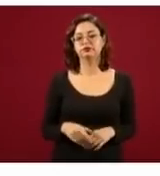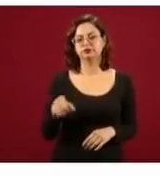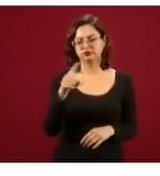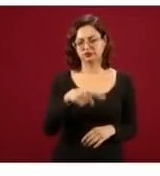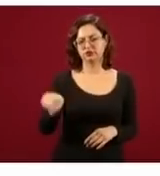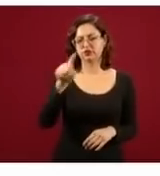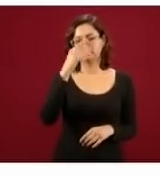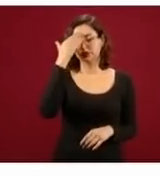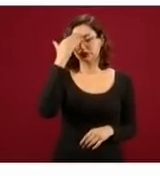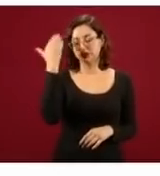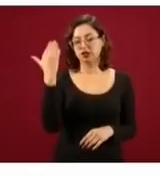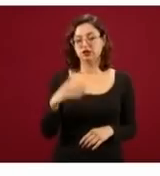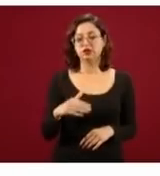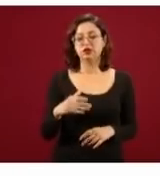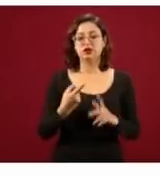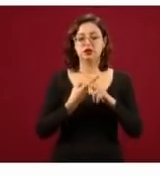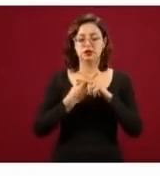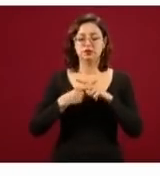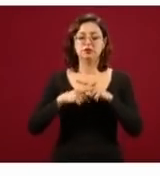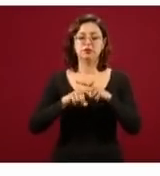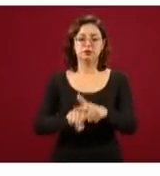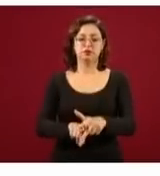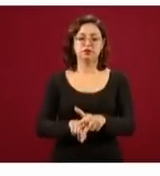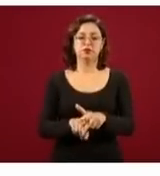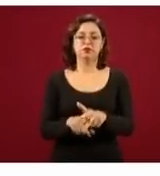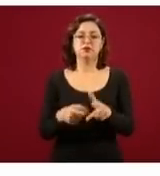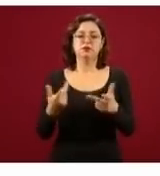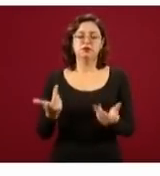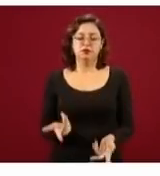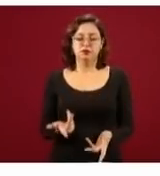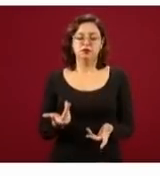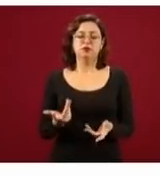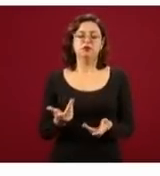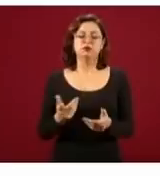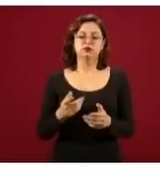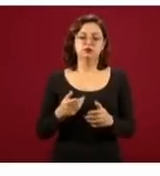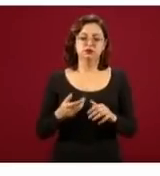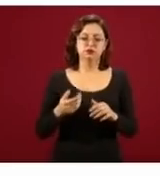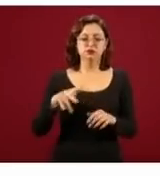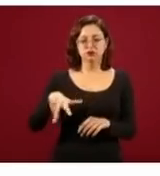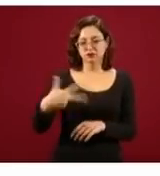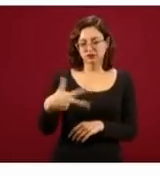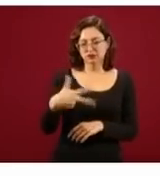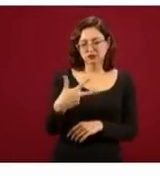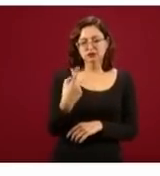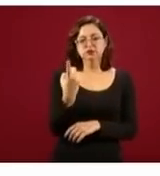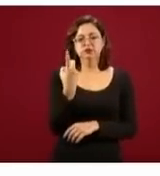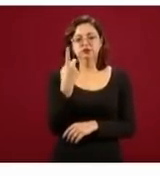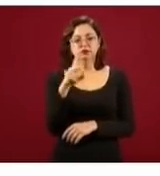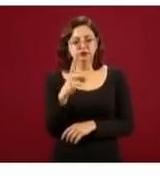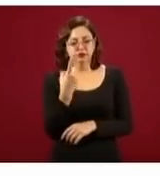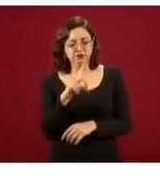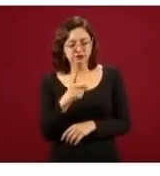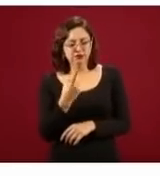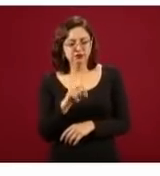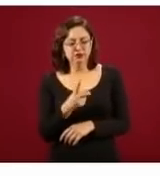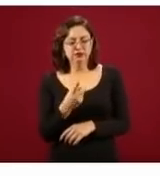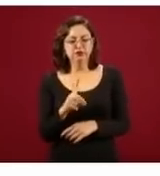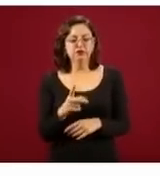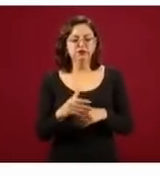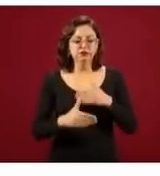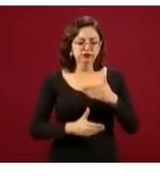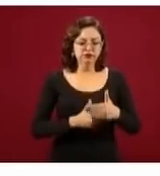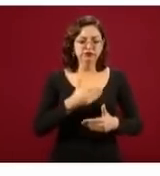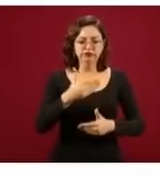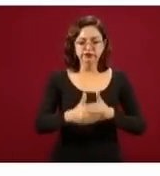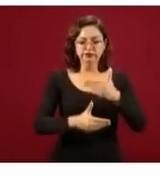a partir de la entrega de la ingeniería básica, que fue el 13 de diciembre. Hemos estado cumpliendo una serie de etapas que